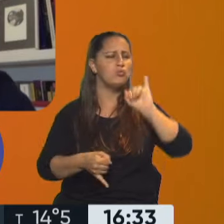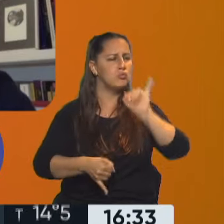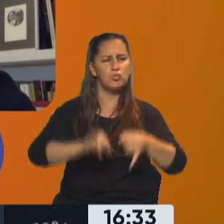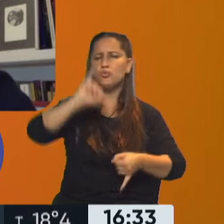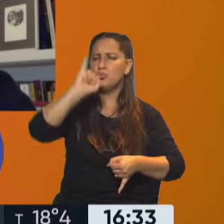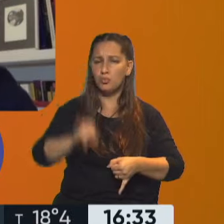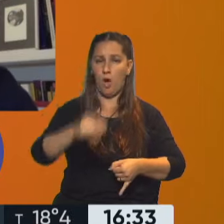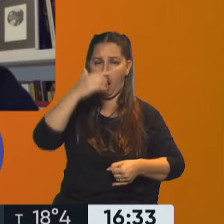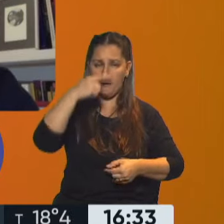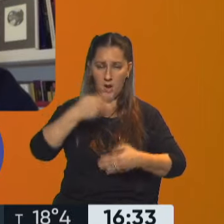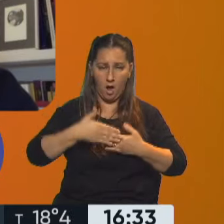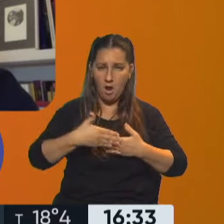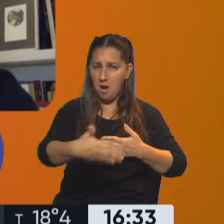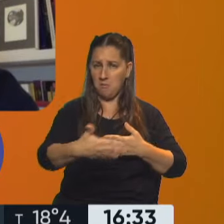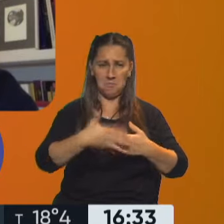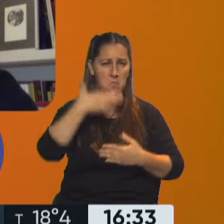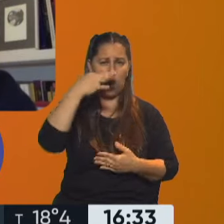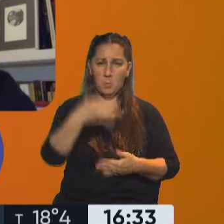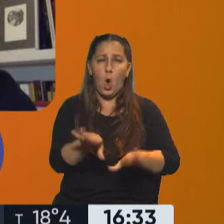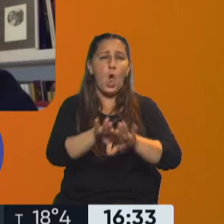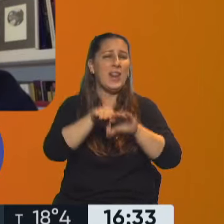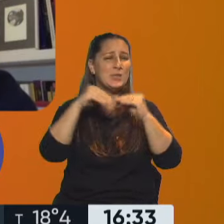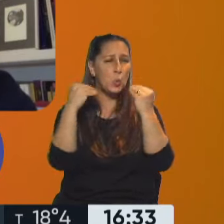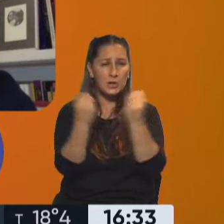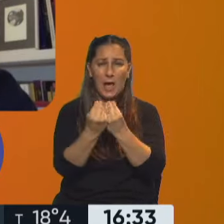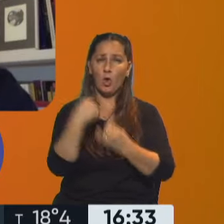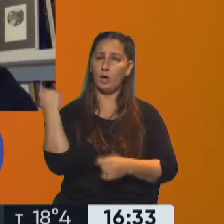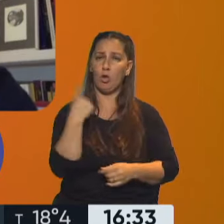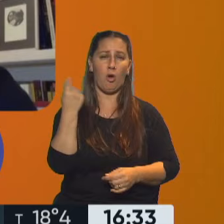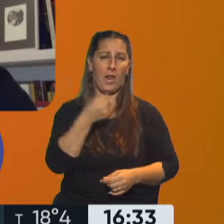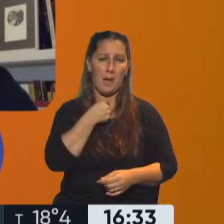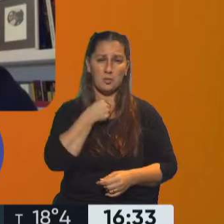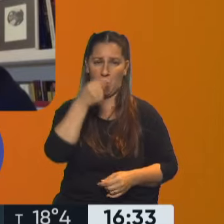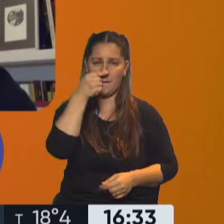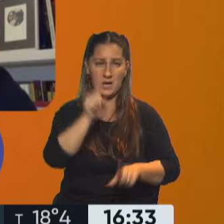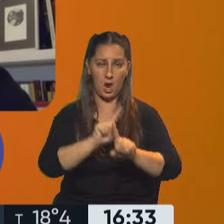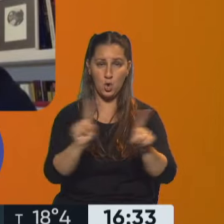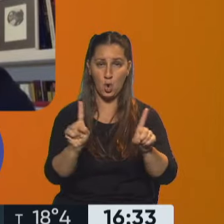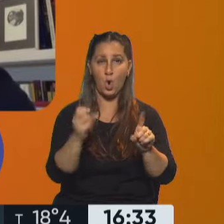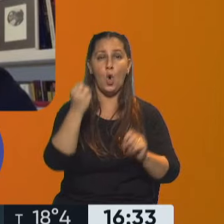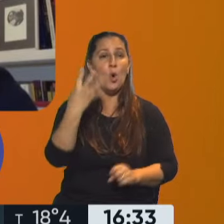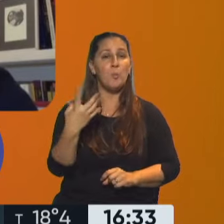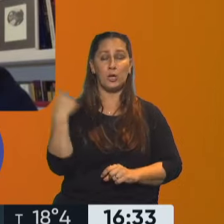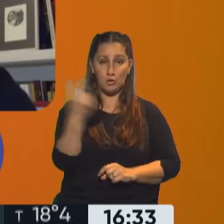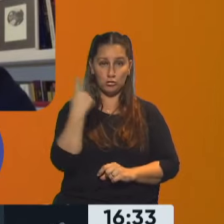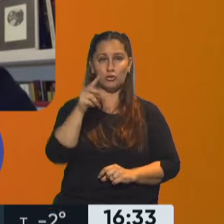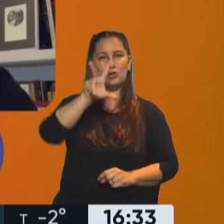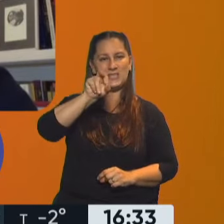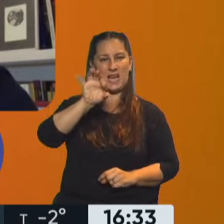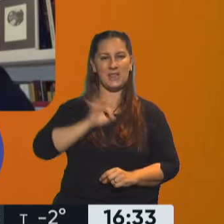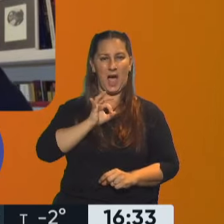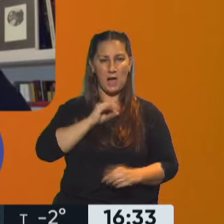se han cumplido o que no han tenido el resultado deseado y esperado. Porque al mismo tiempo que hemos tenido en 30